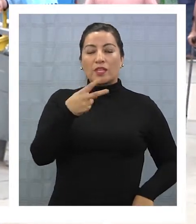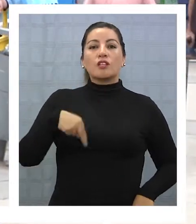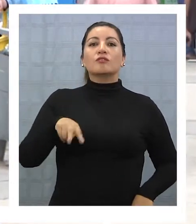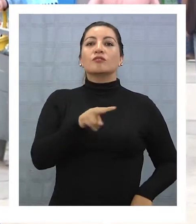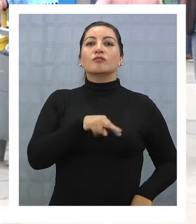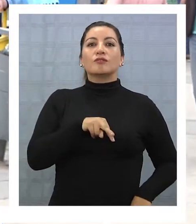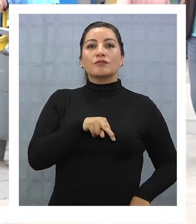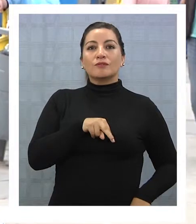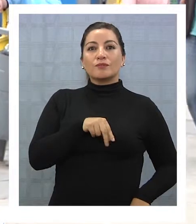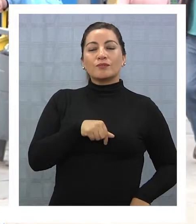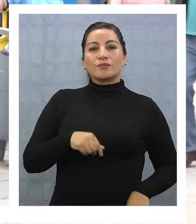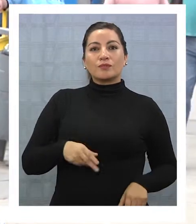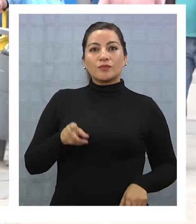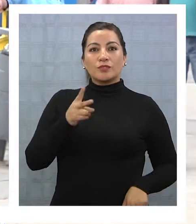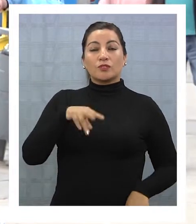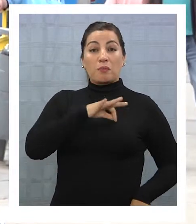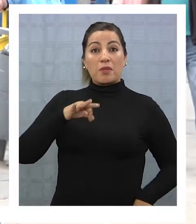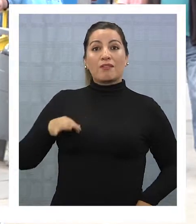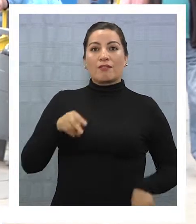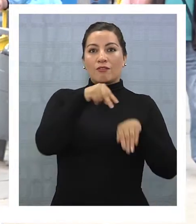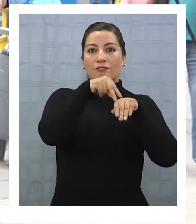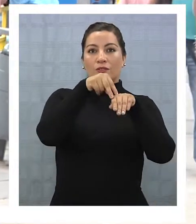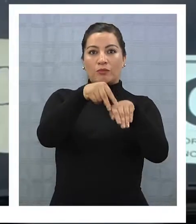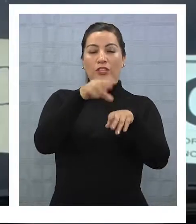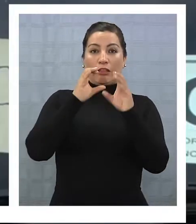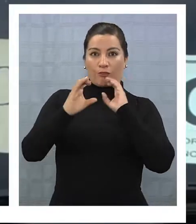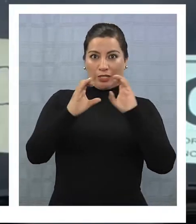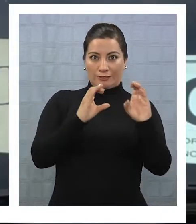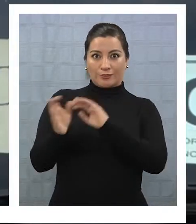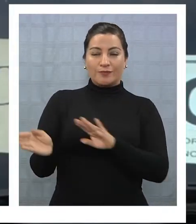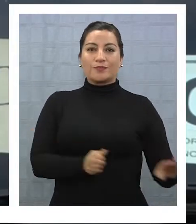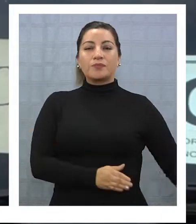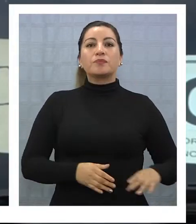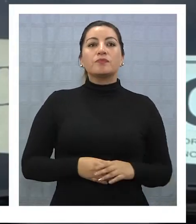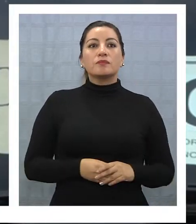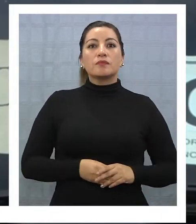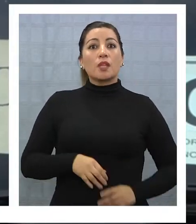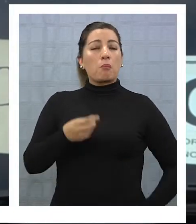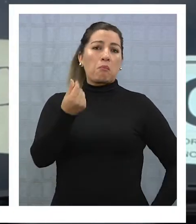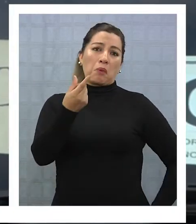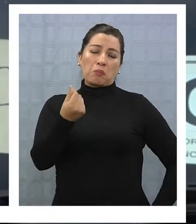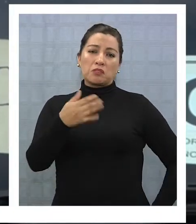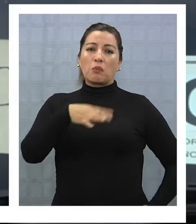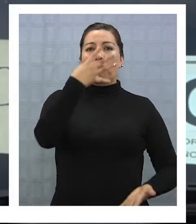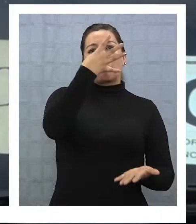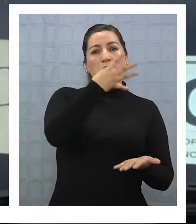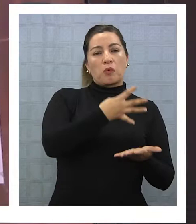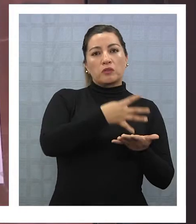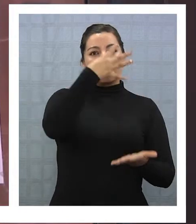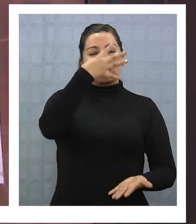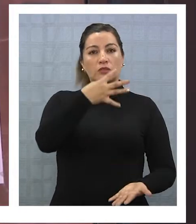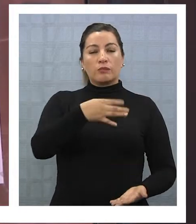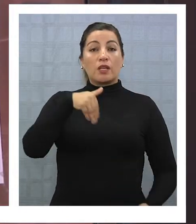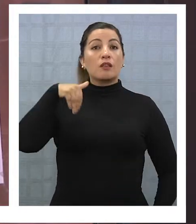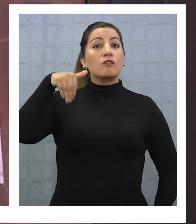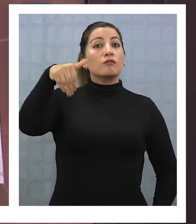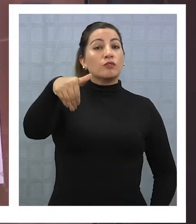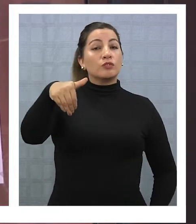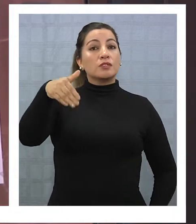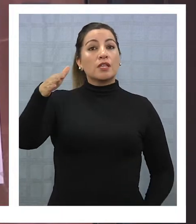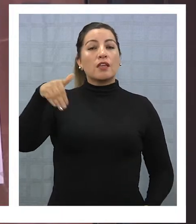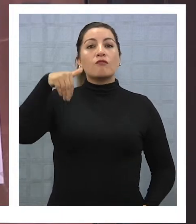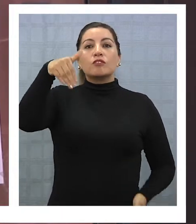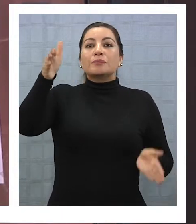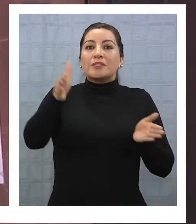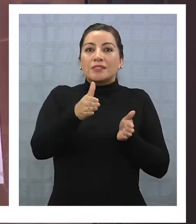entregando el Ministerio de Transporte y Telecomunicaciones. Los valores están a 4.000 pesos, buses y